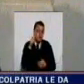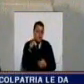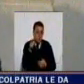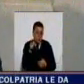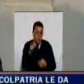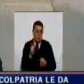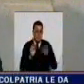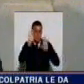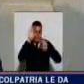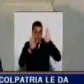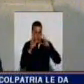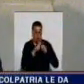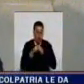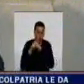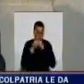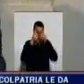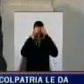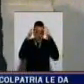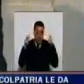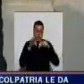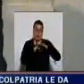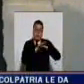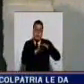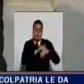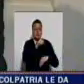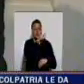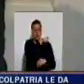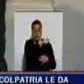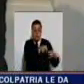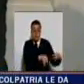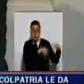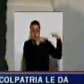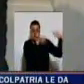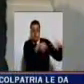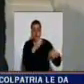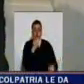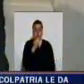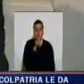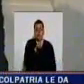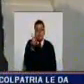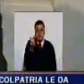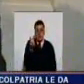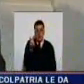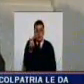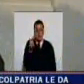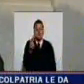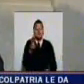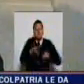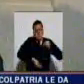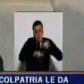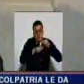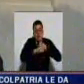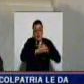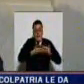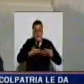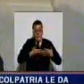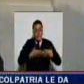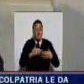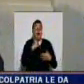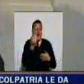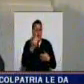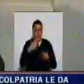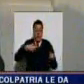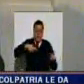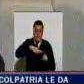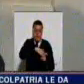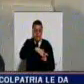Consejo de Estado, ministro. El Consejo de Estado le dijo, usted puede prorrogar esta subasta hasta el 27 si quiere, pero además le agregó, sin perjuicio